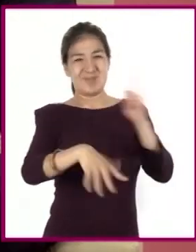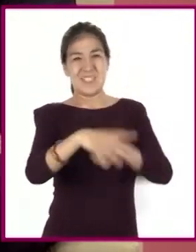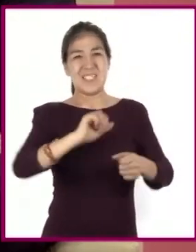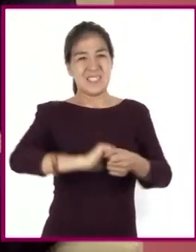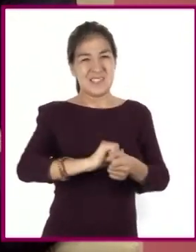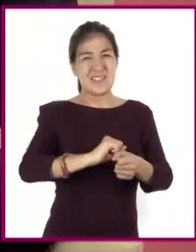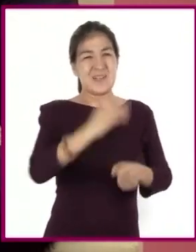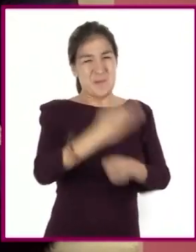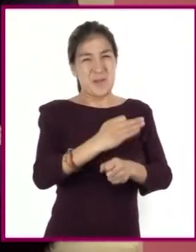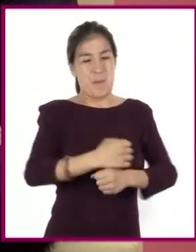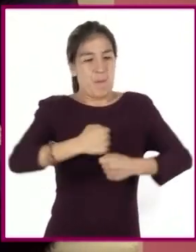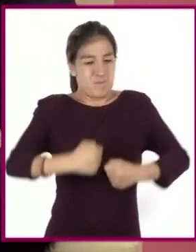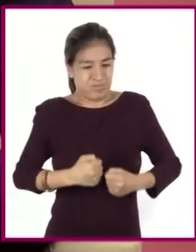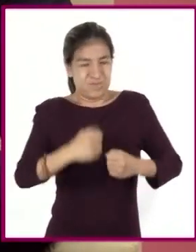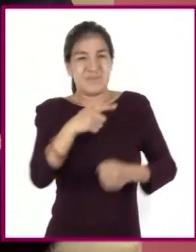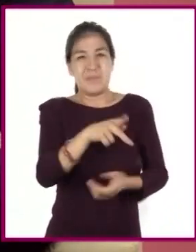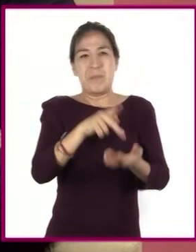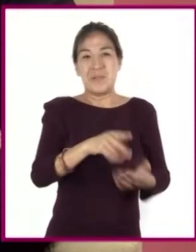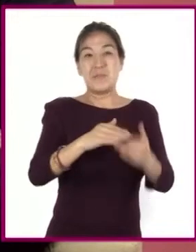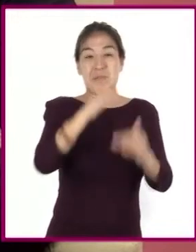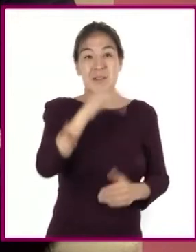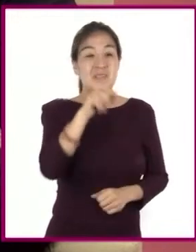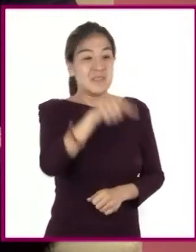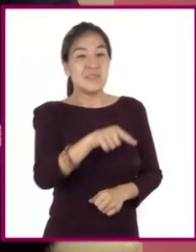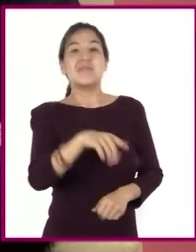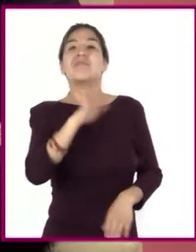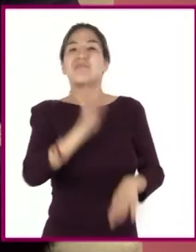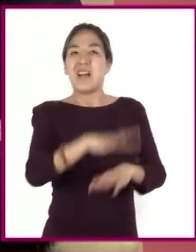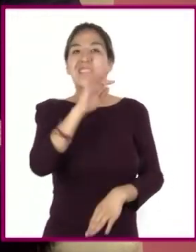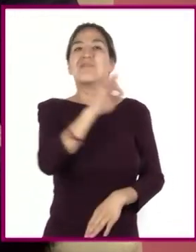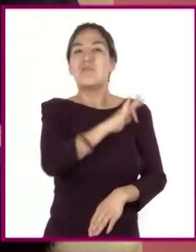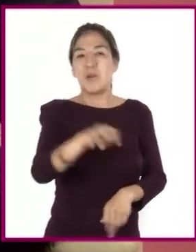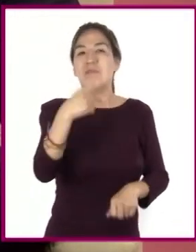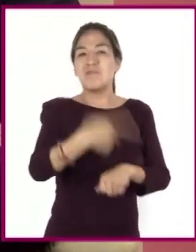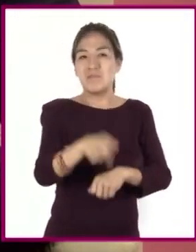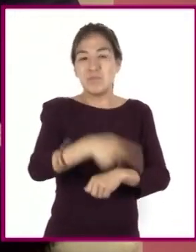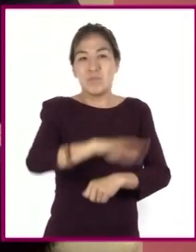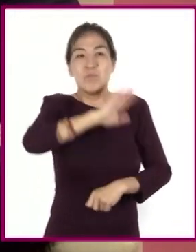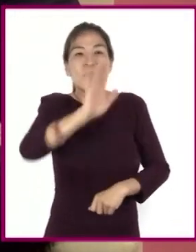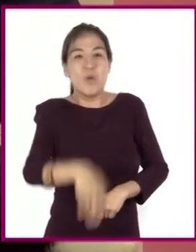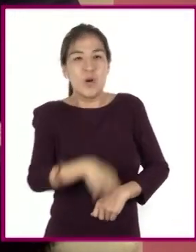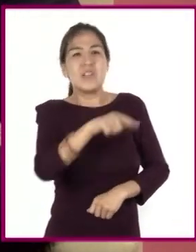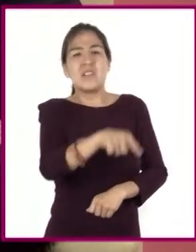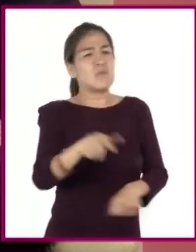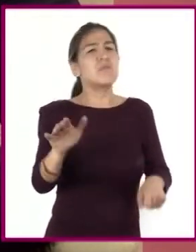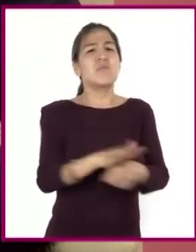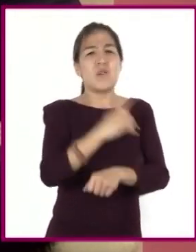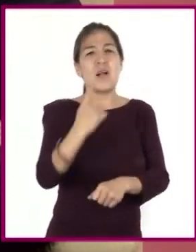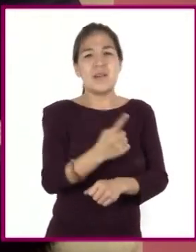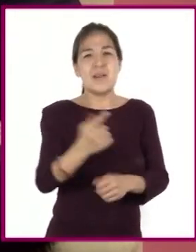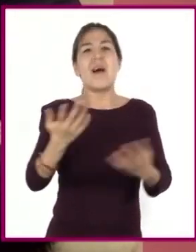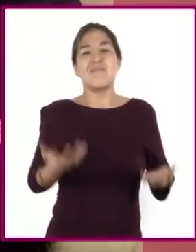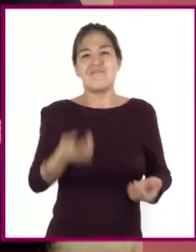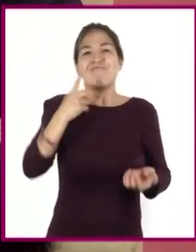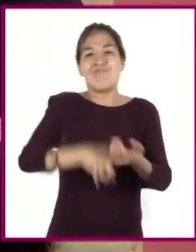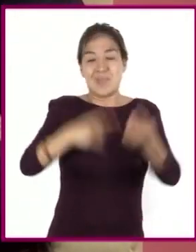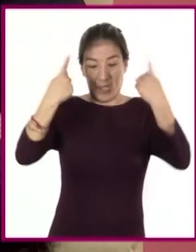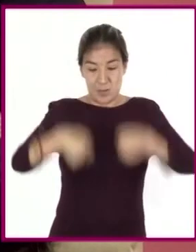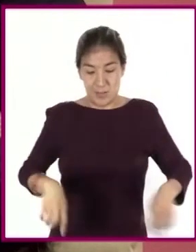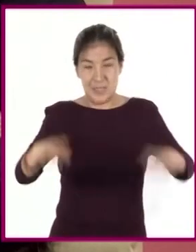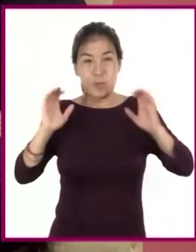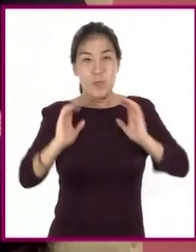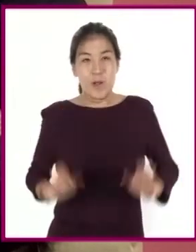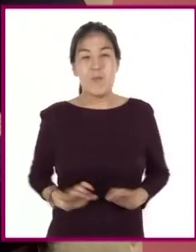obesidad desde el inicio de la infección se ha visto que tienen más riesgo de morir. Esto obedece a muchas cosas, principalmente a cambios en el sistema